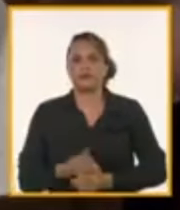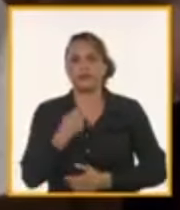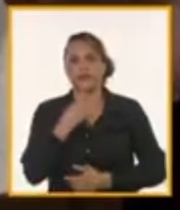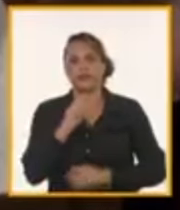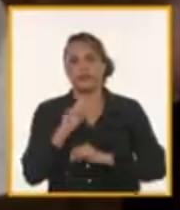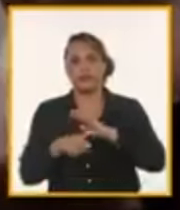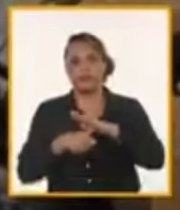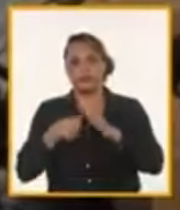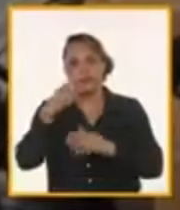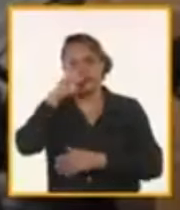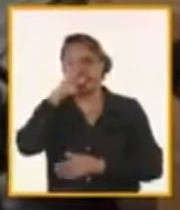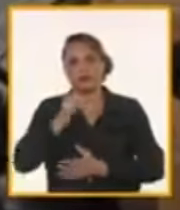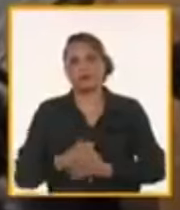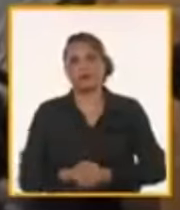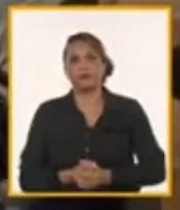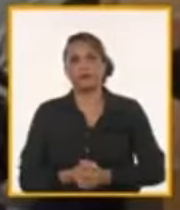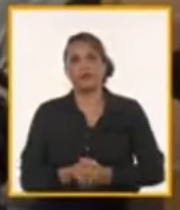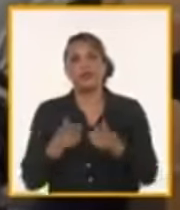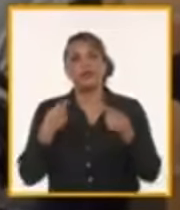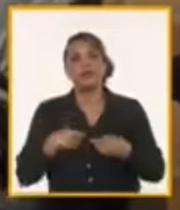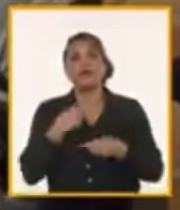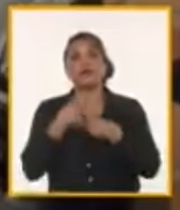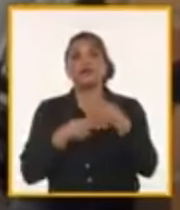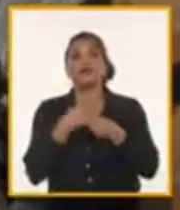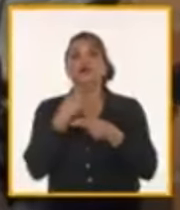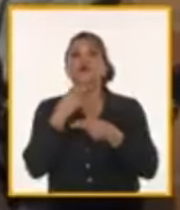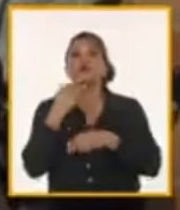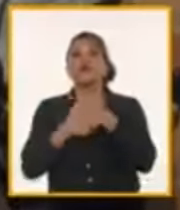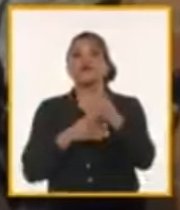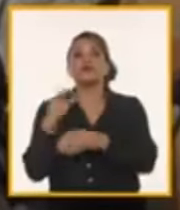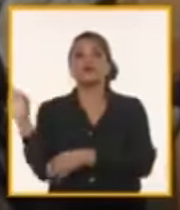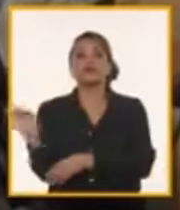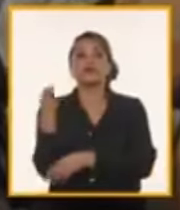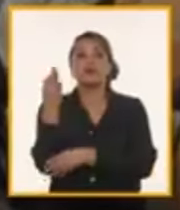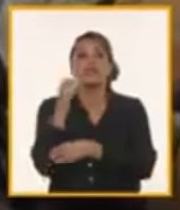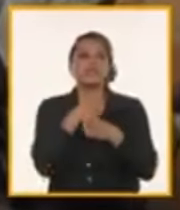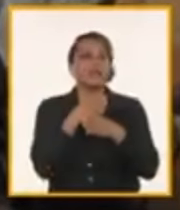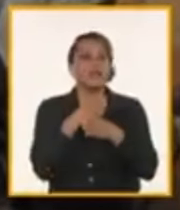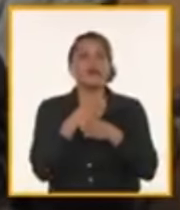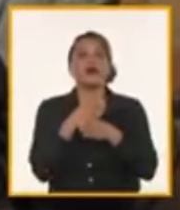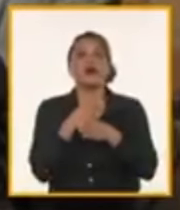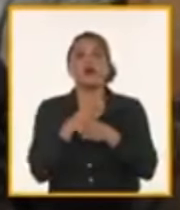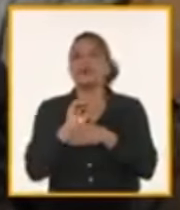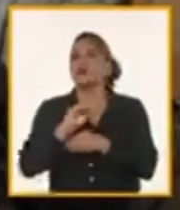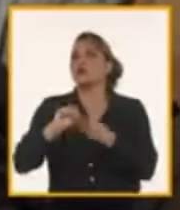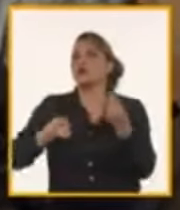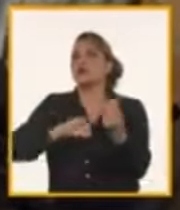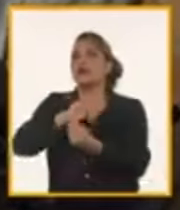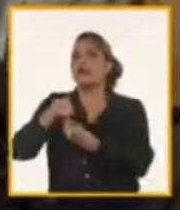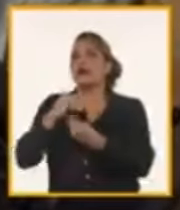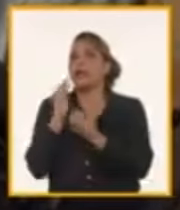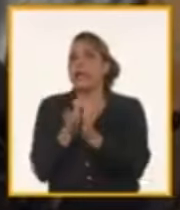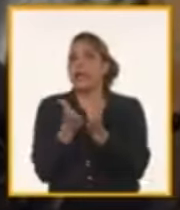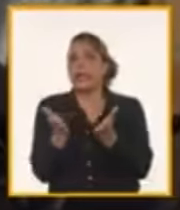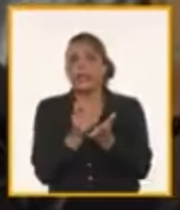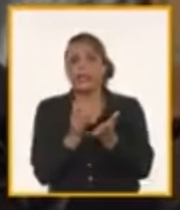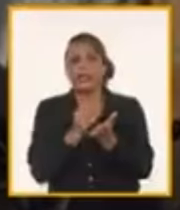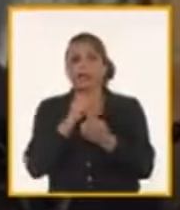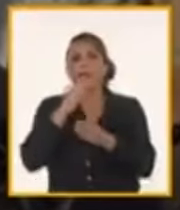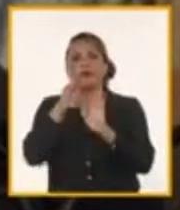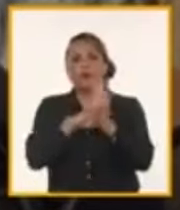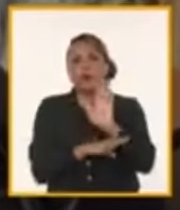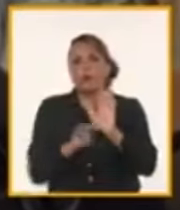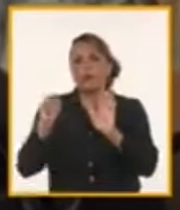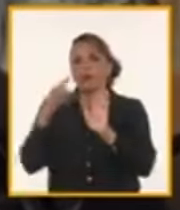educación hacer un proceso de perfeccionamiento significa no solo cambiar libros planes programas orientaciones metodológicas y cuadern de